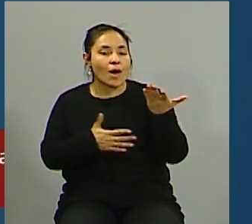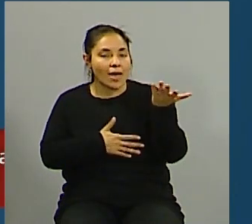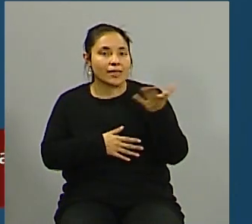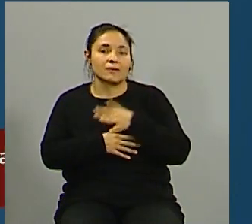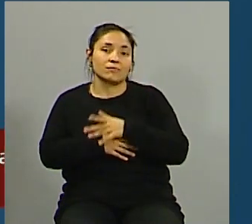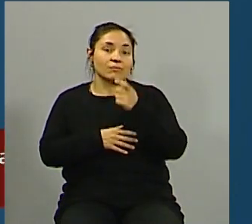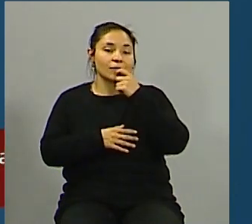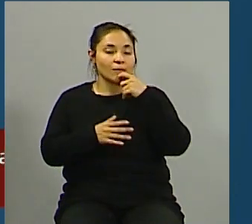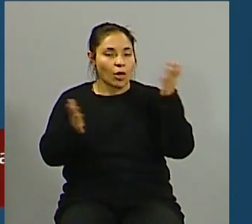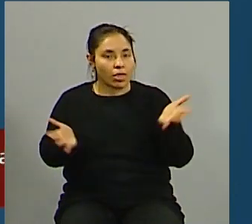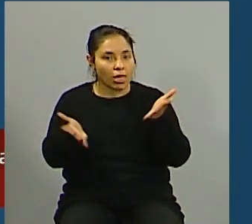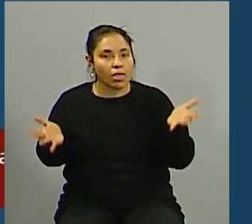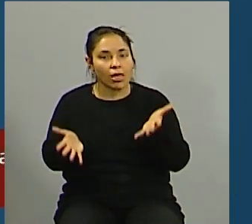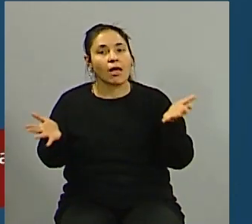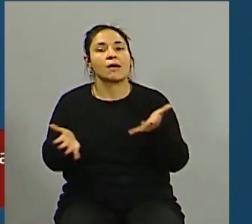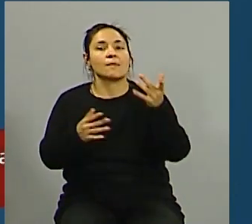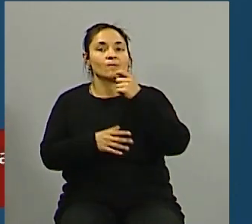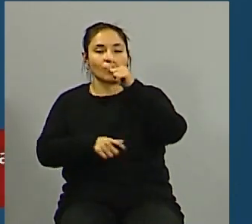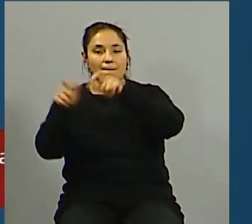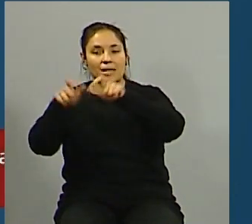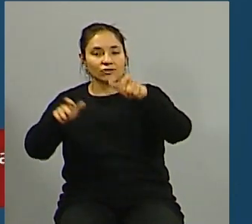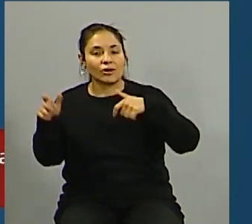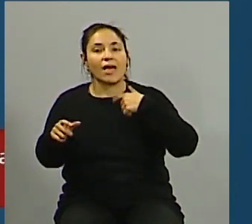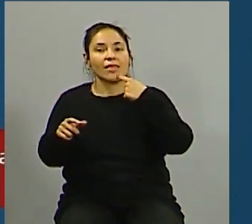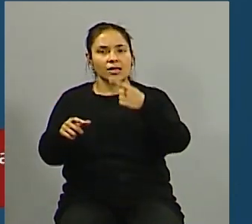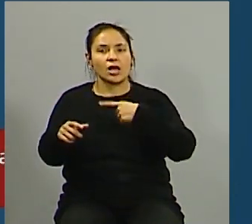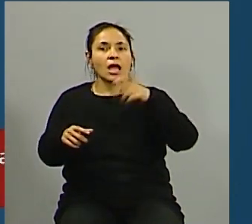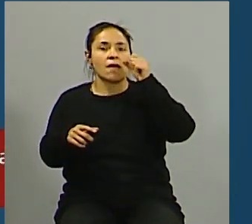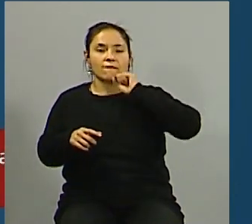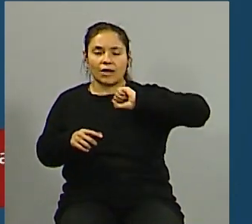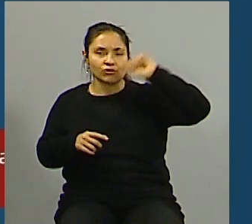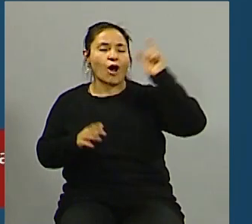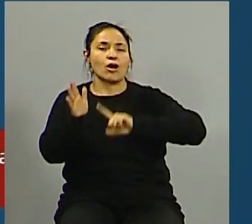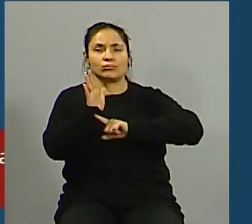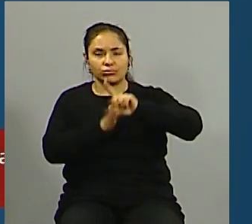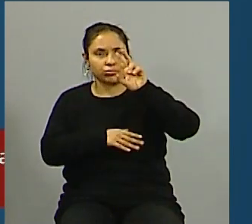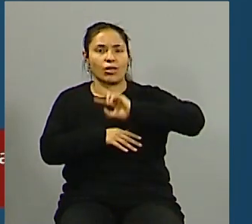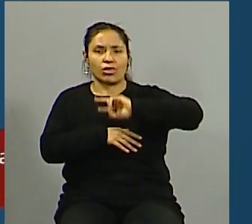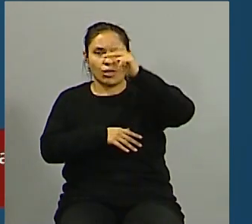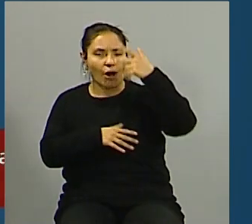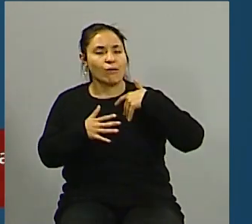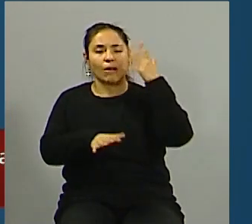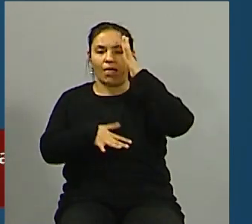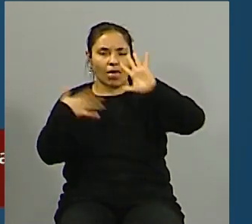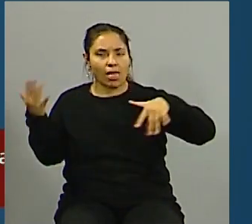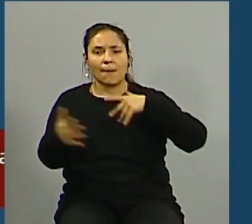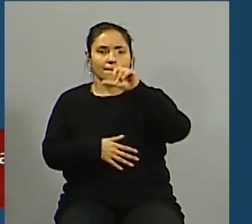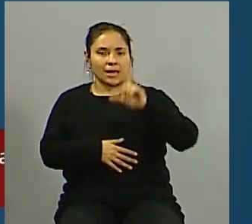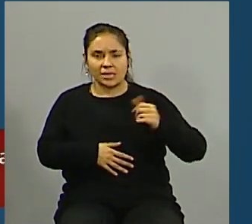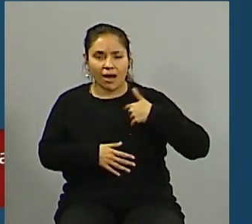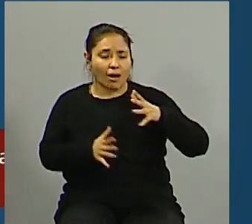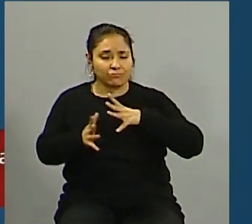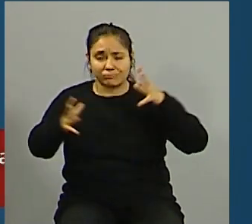fogoneando, entonces, en contrario a las expectativas de los agentes, diciéndole que la inflación para futuro va a ser mayor, que la Argentina se encamina a una